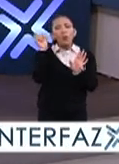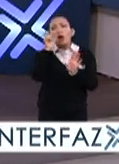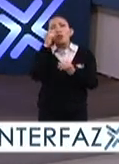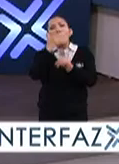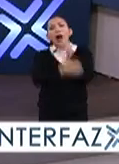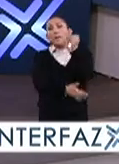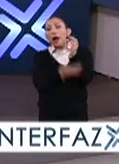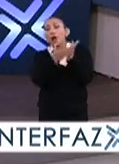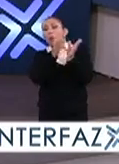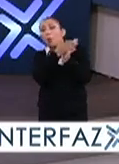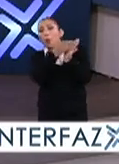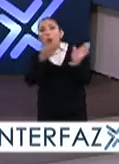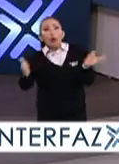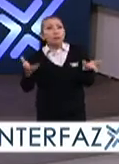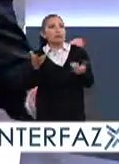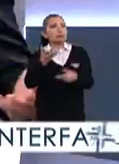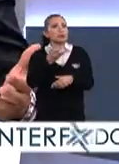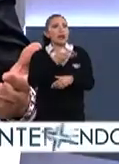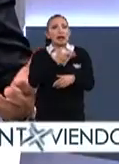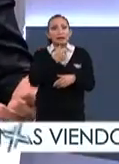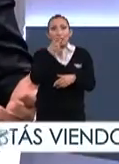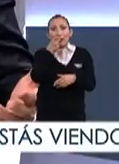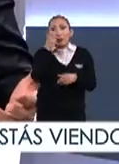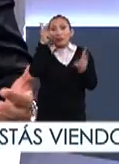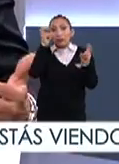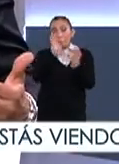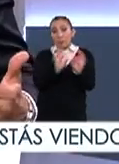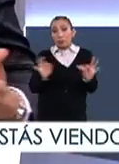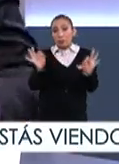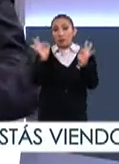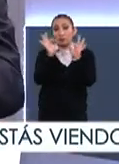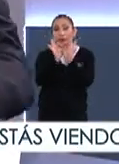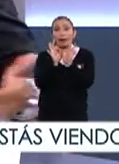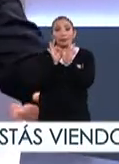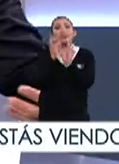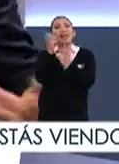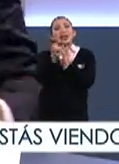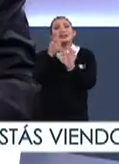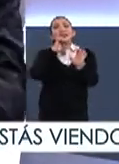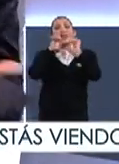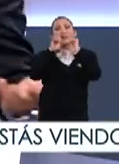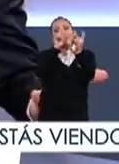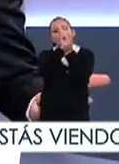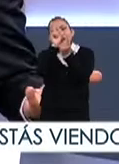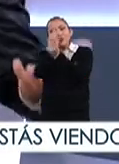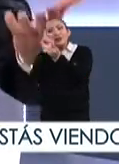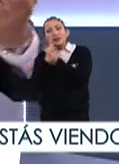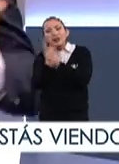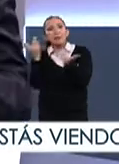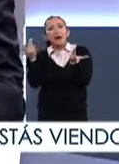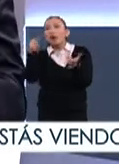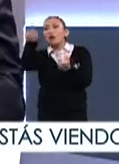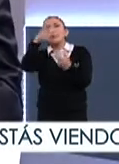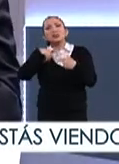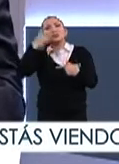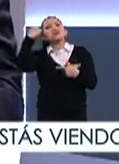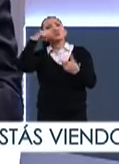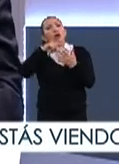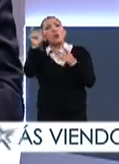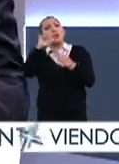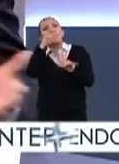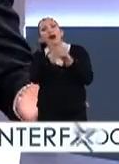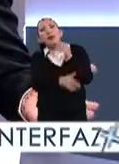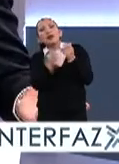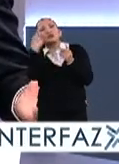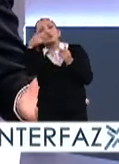piensan terminarlo, porque pues estamos hablando de un tema muy importante de estas entrevistas, de esto, pero la gente se estará preguntando